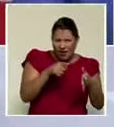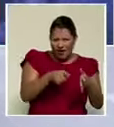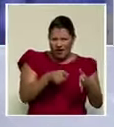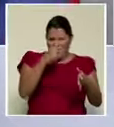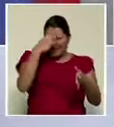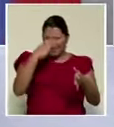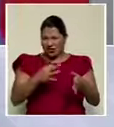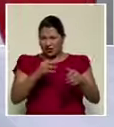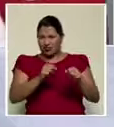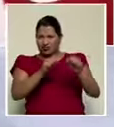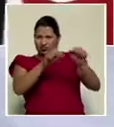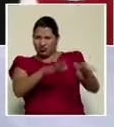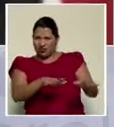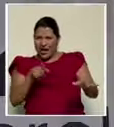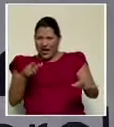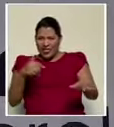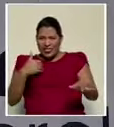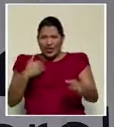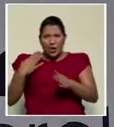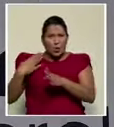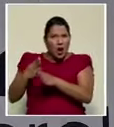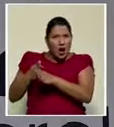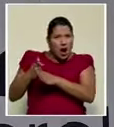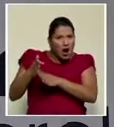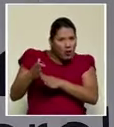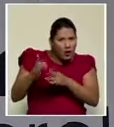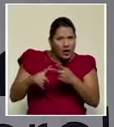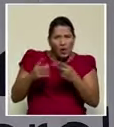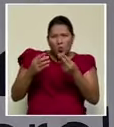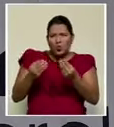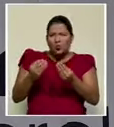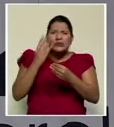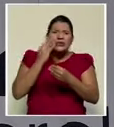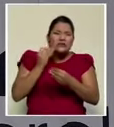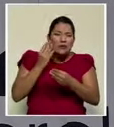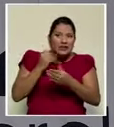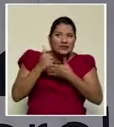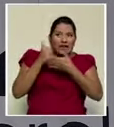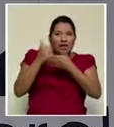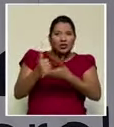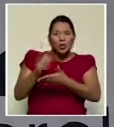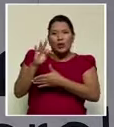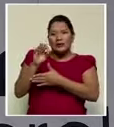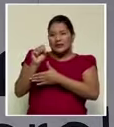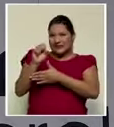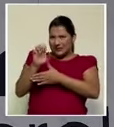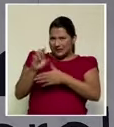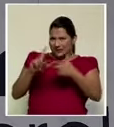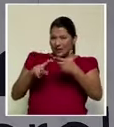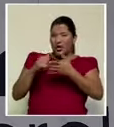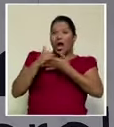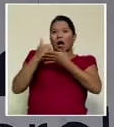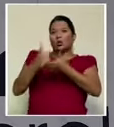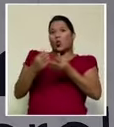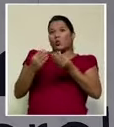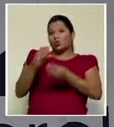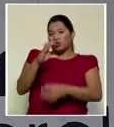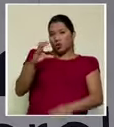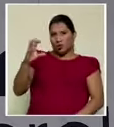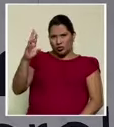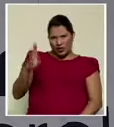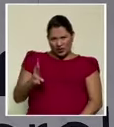trayectoria, con tanta experiencia, que le aporta tanto al tribunal y que le aporta evidentemente al país en su